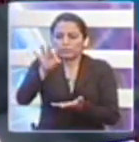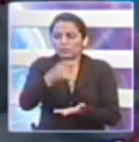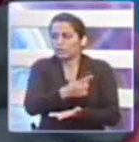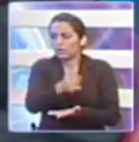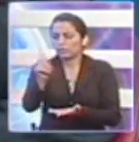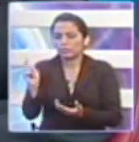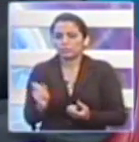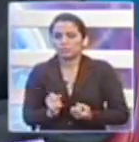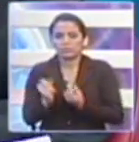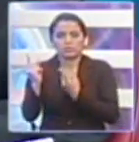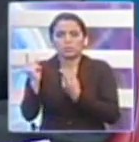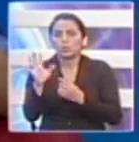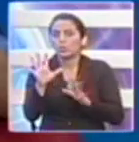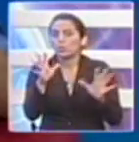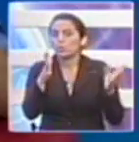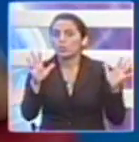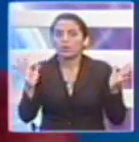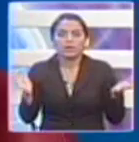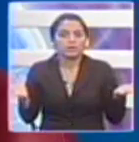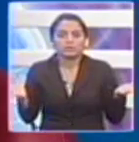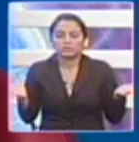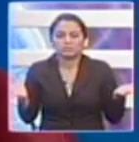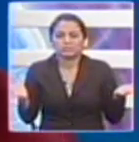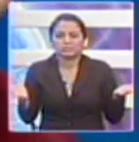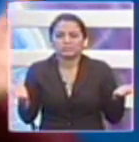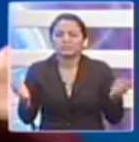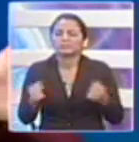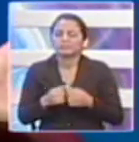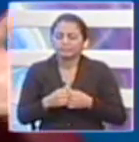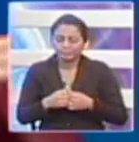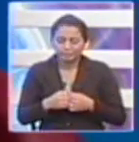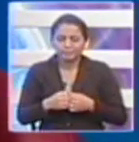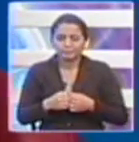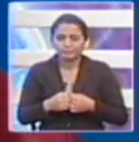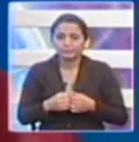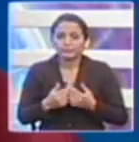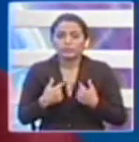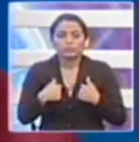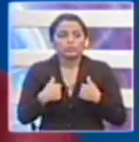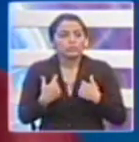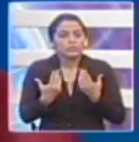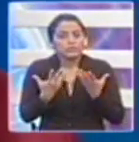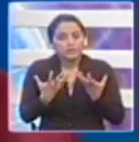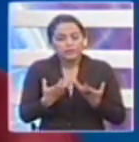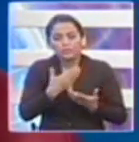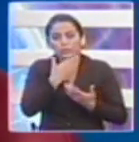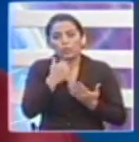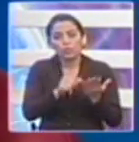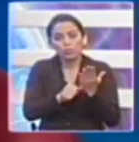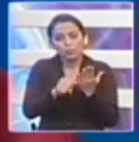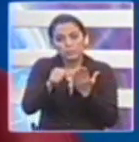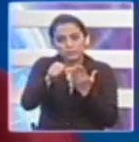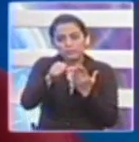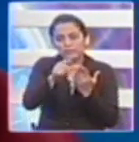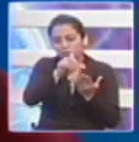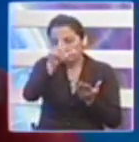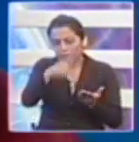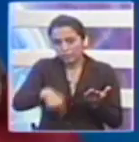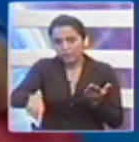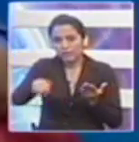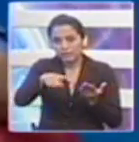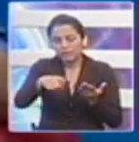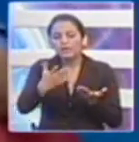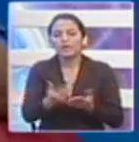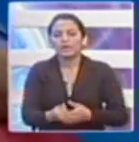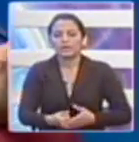del Ministerio del Migrante. Efectivamente, ya no queremos esa CENAMI, ya no queremos esa Ley de Movilidad Humana, que no han hecho otra cosa que ser oficinas de